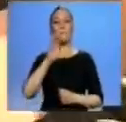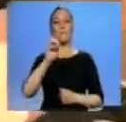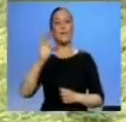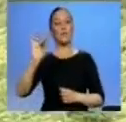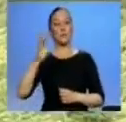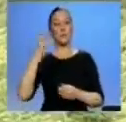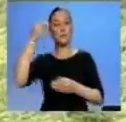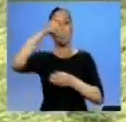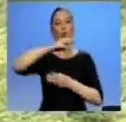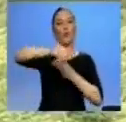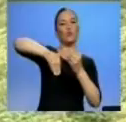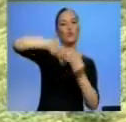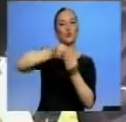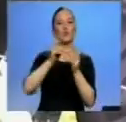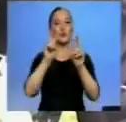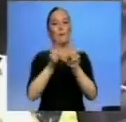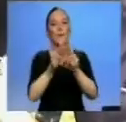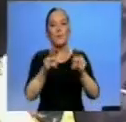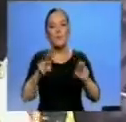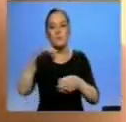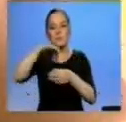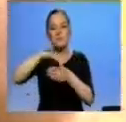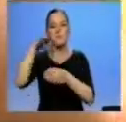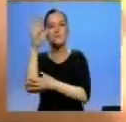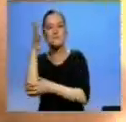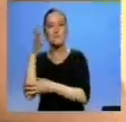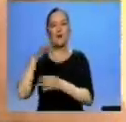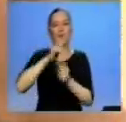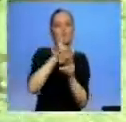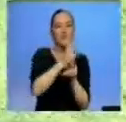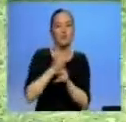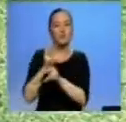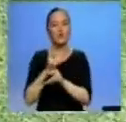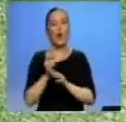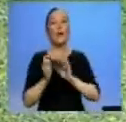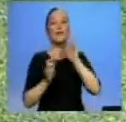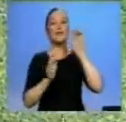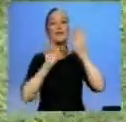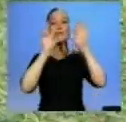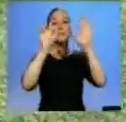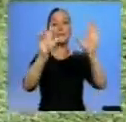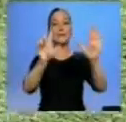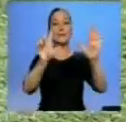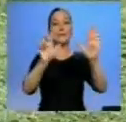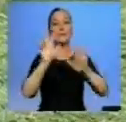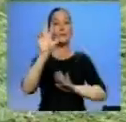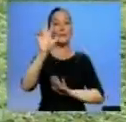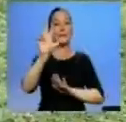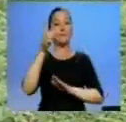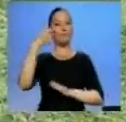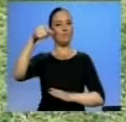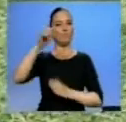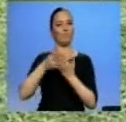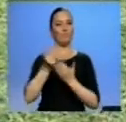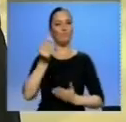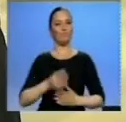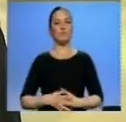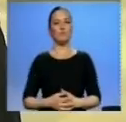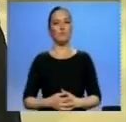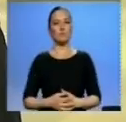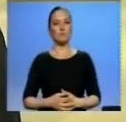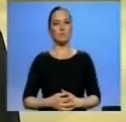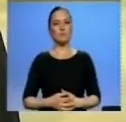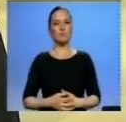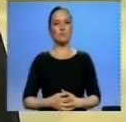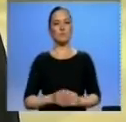del gobierno en temas relacionados con conservación ambiental alcanzó los 73 millones de dólares. Silra Traslaviña, Gama Noticias. Y